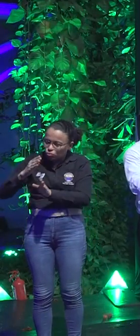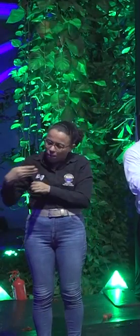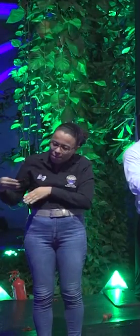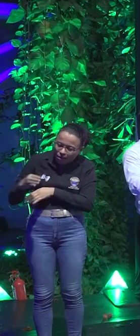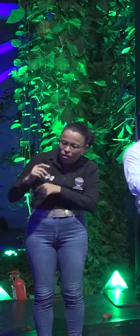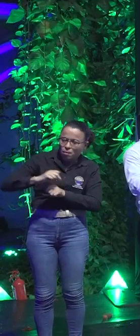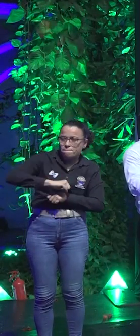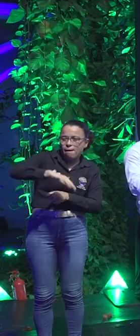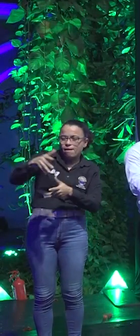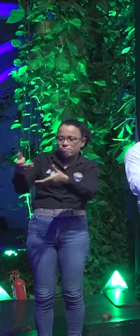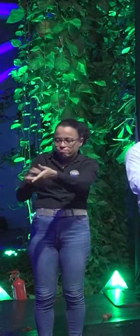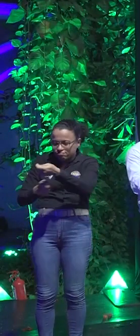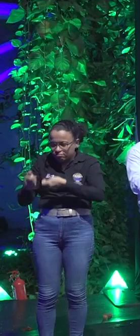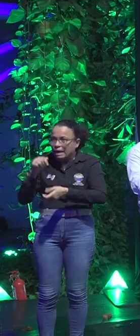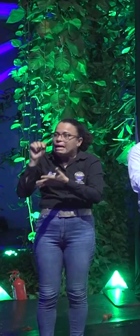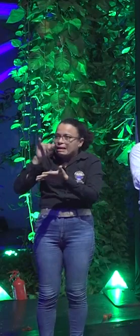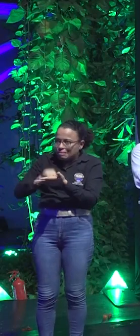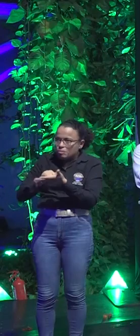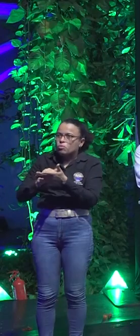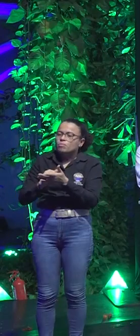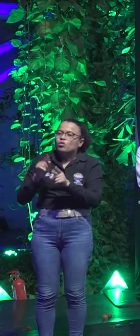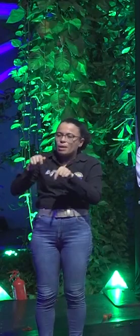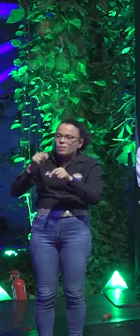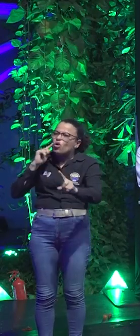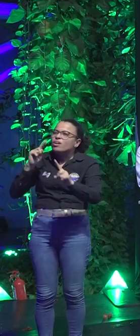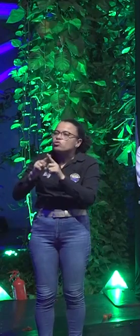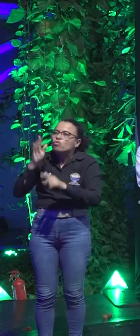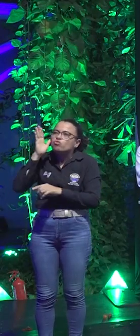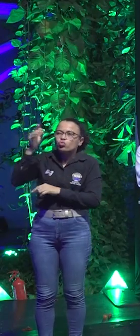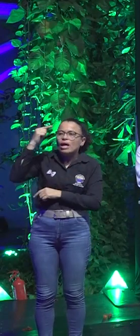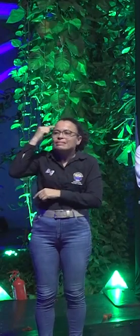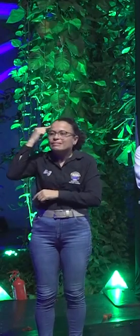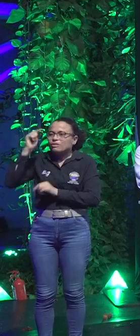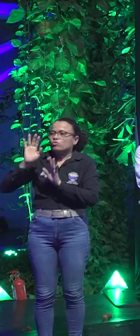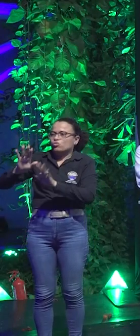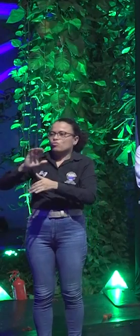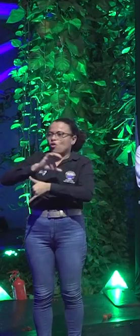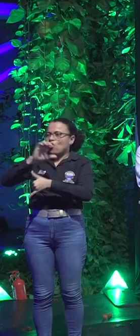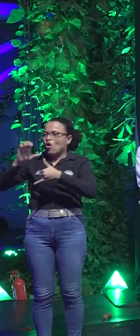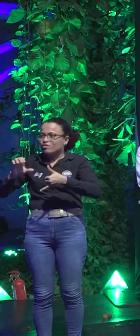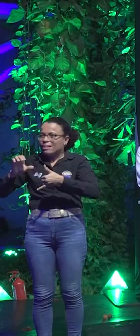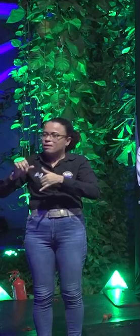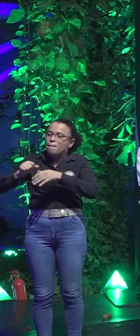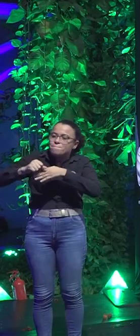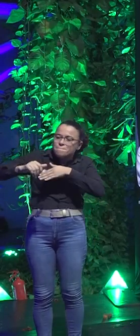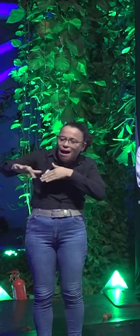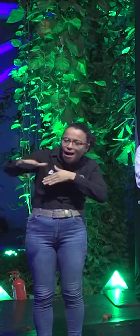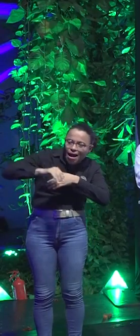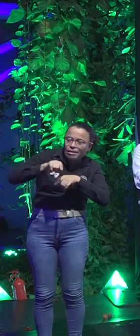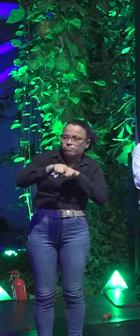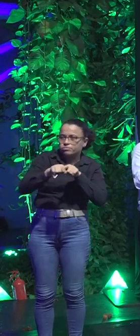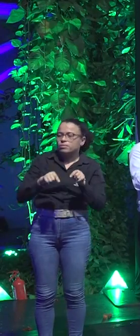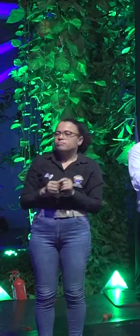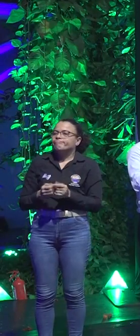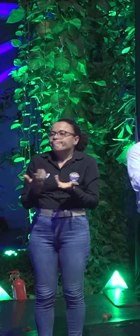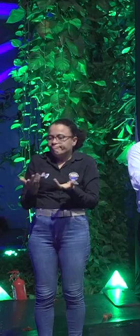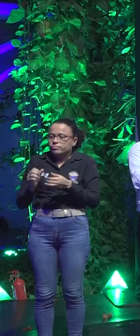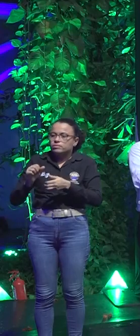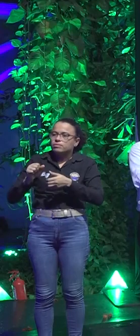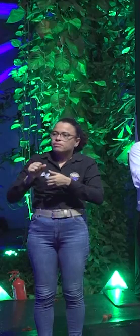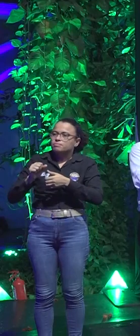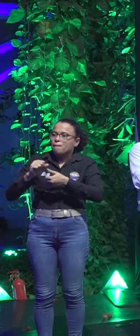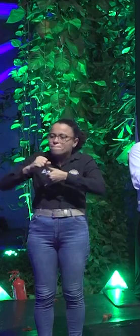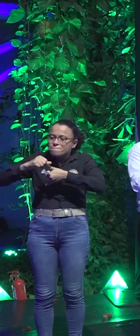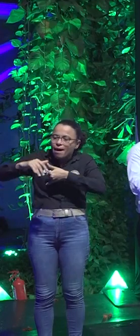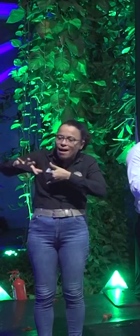todos construyendo un futuro en torno al mar, porque paradójicamente en las zonas costeras y pesqueras se concentra la mayor pobreza a pesar de estar